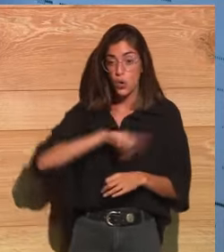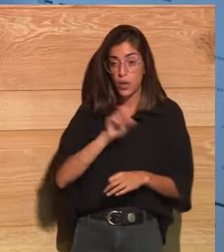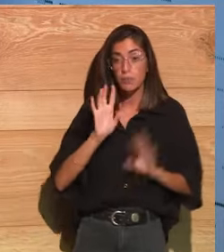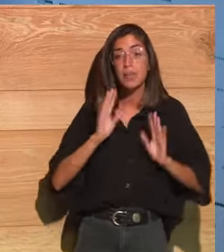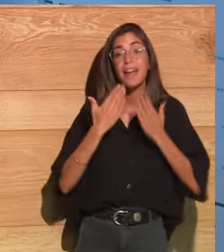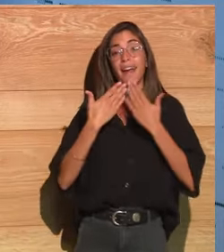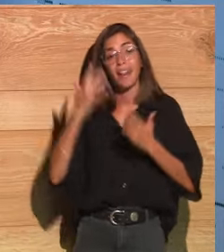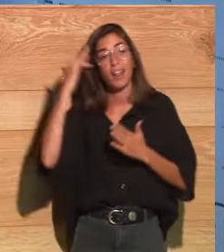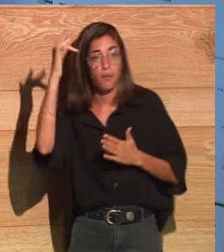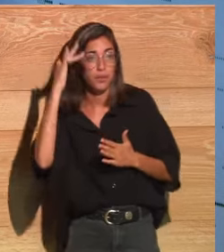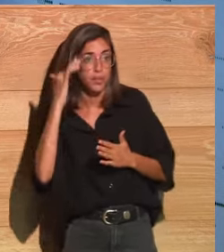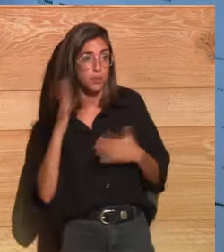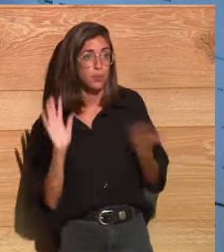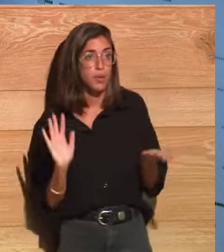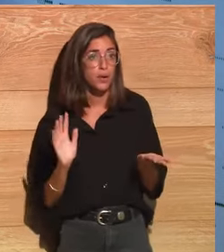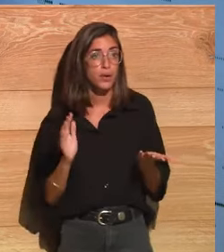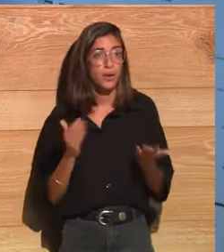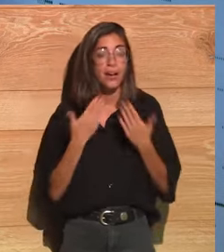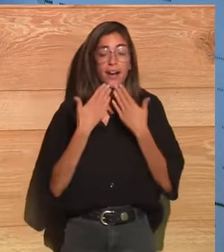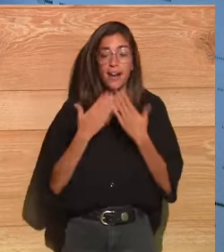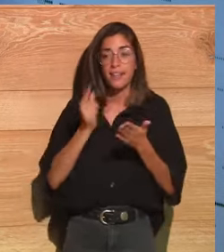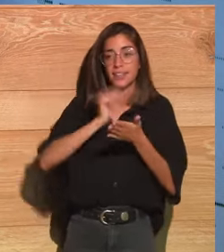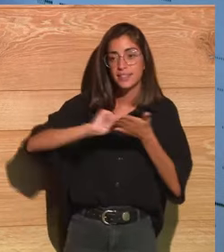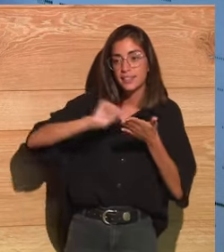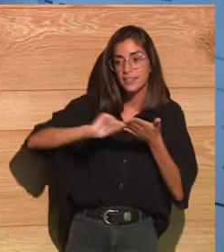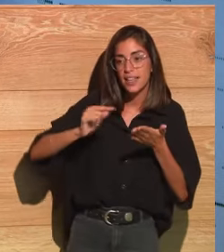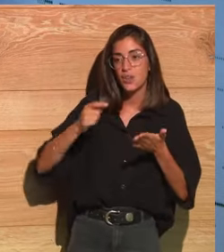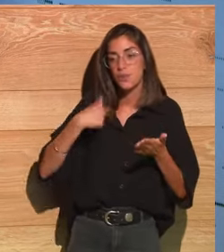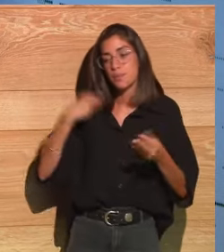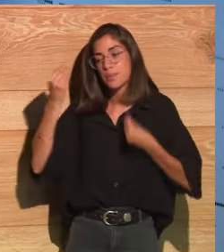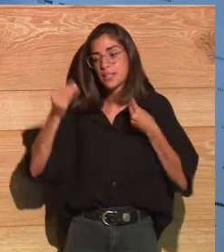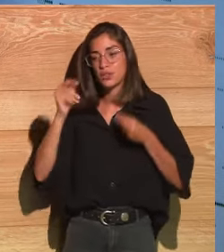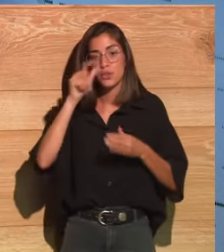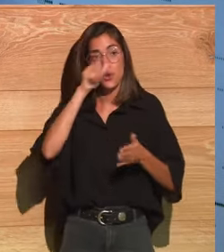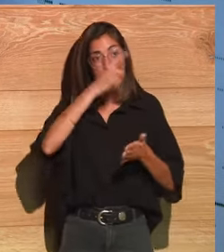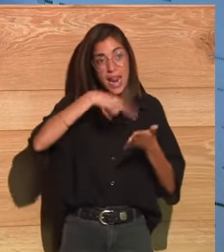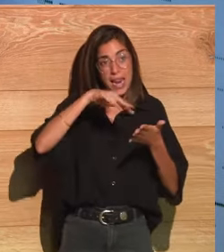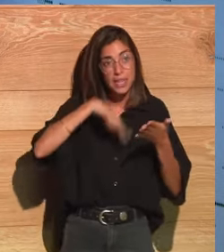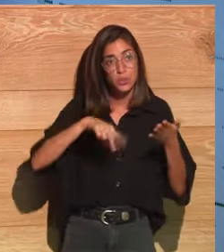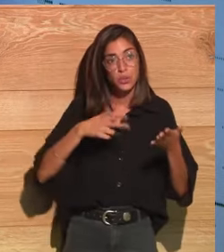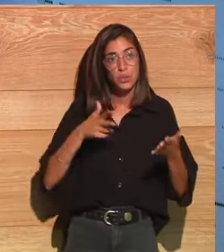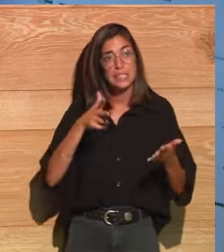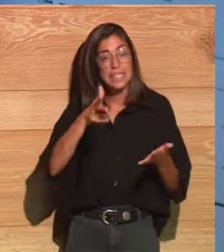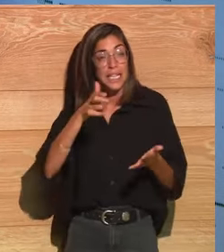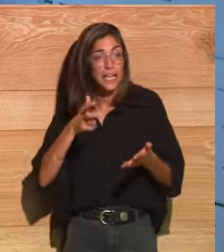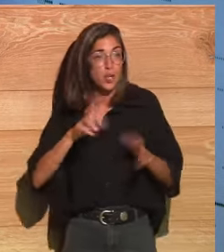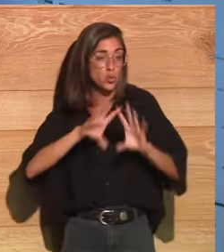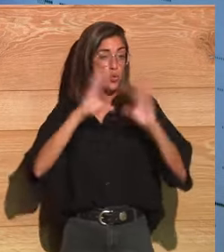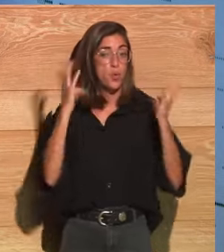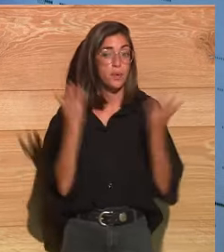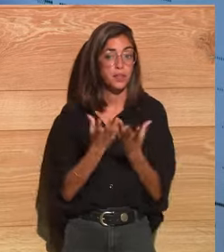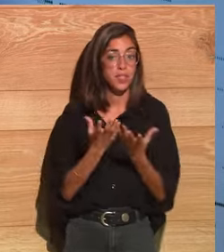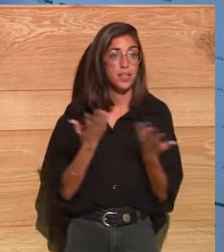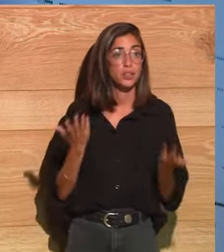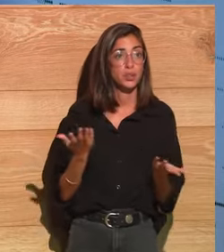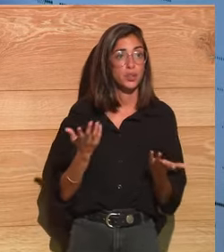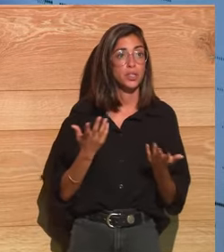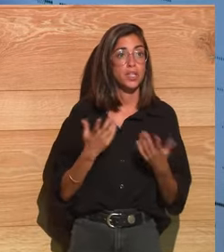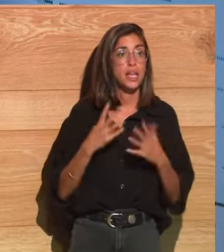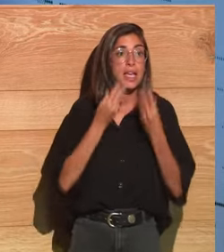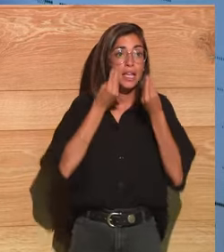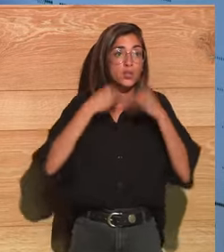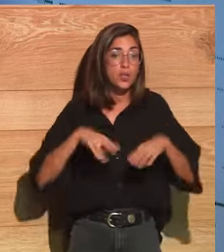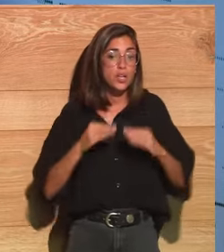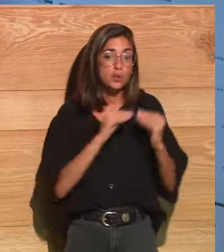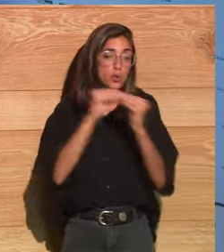pues realmente la palabra escrita, la lectura, que creo que tendría que ser un derecho universal, nos abre a otros mundos, nos permite compartir historias